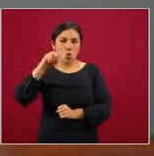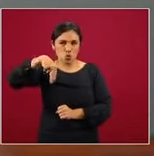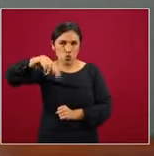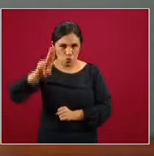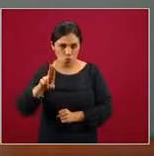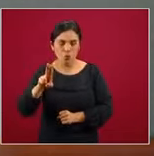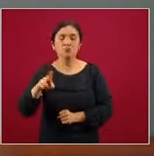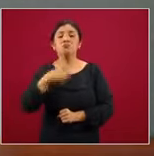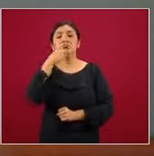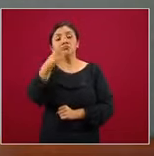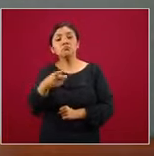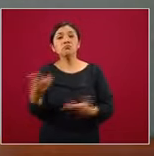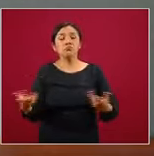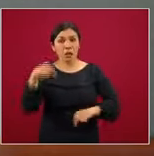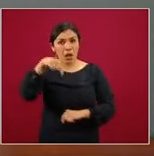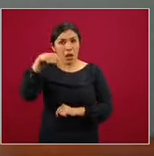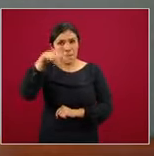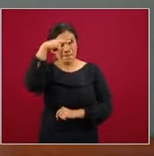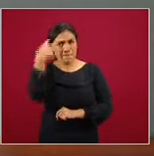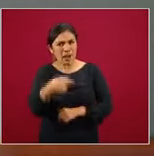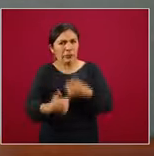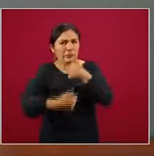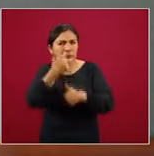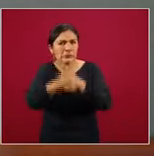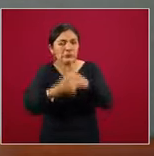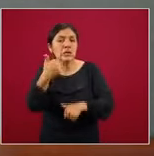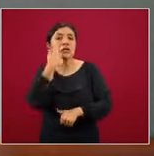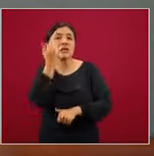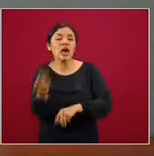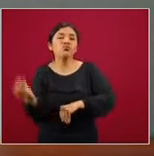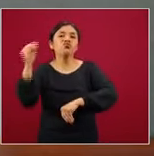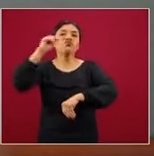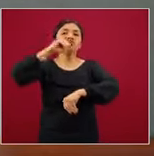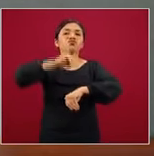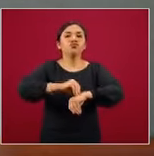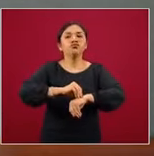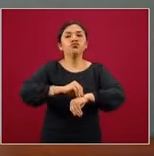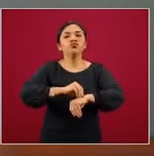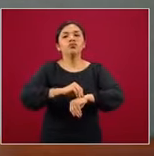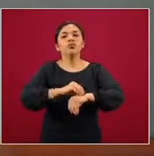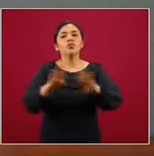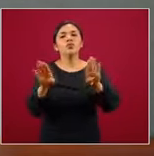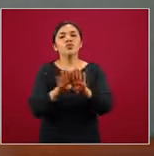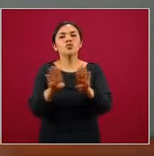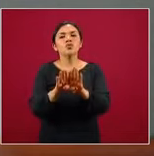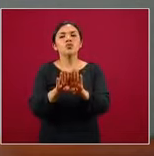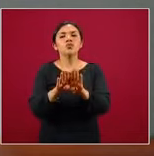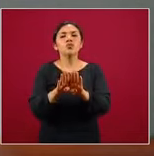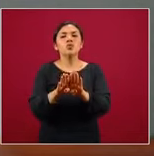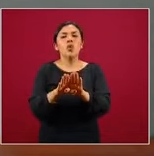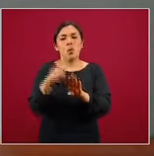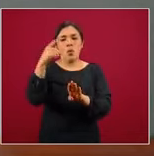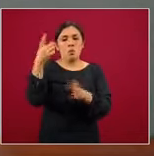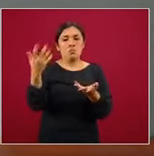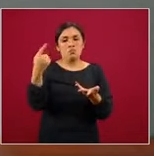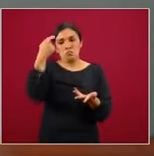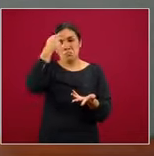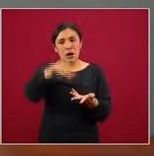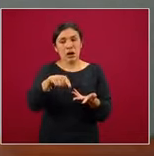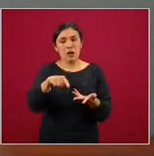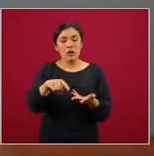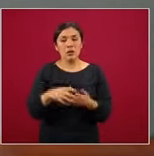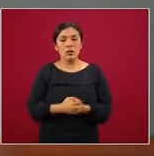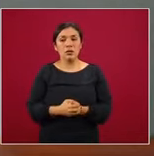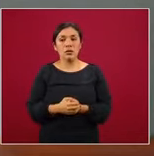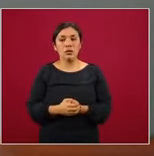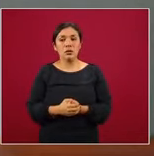ONU, que México va a buscar tomar esta posición para que después